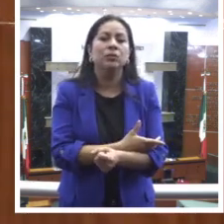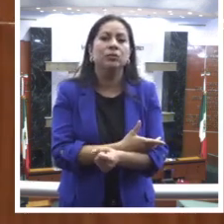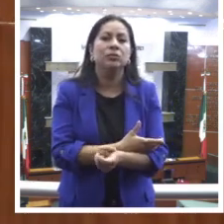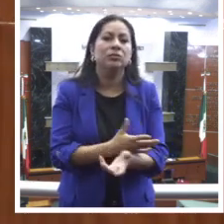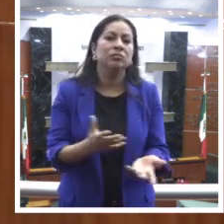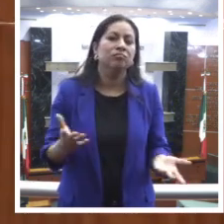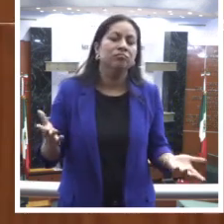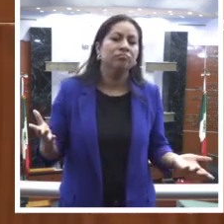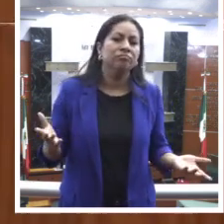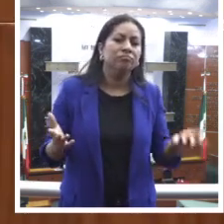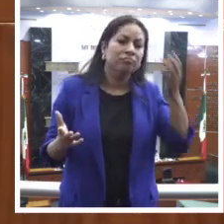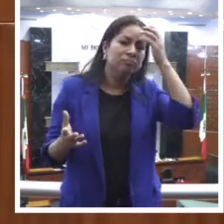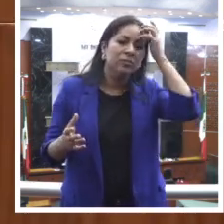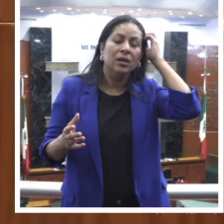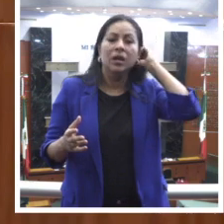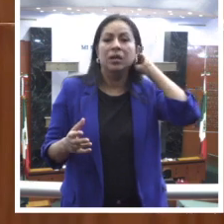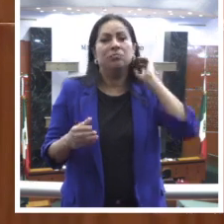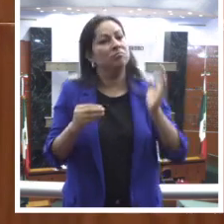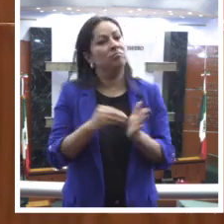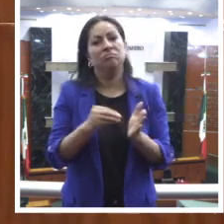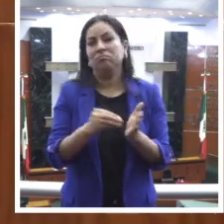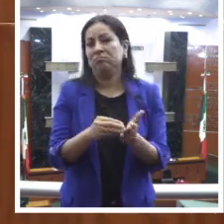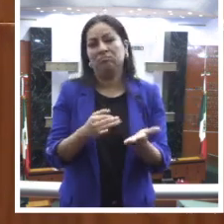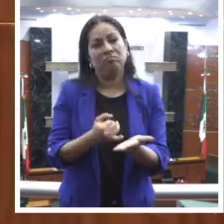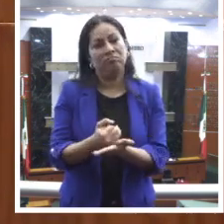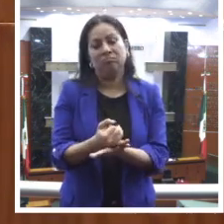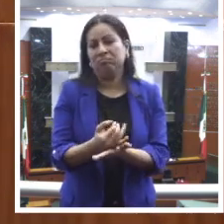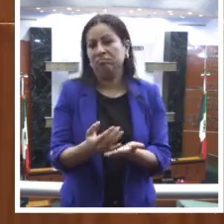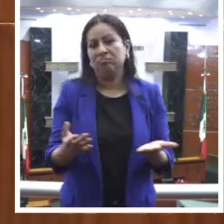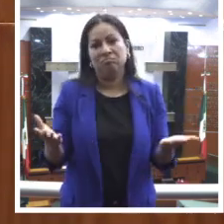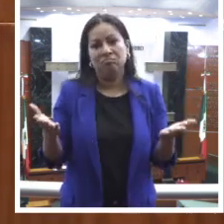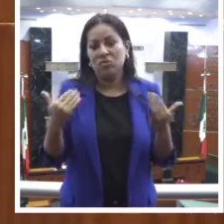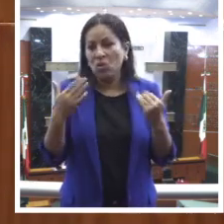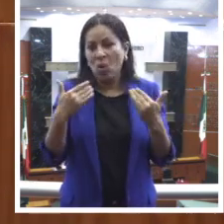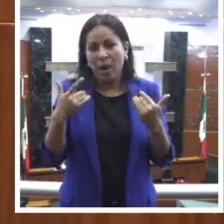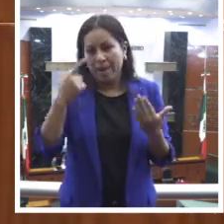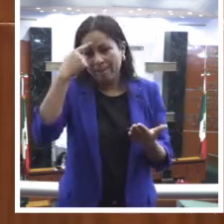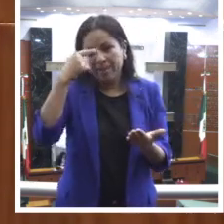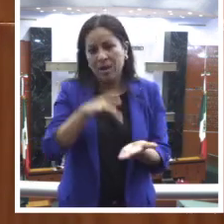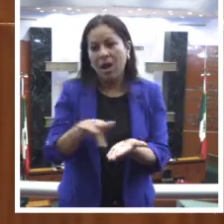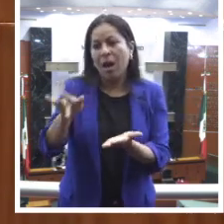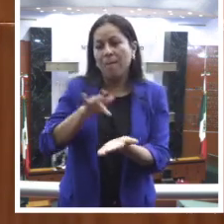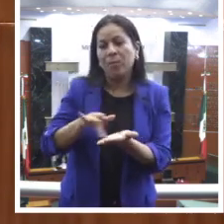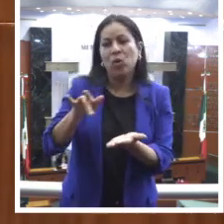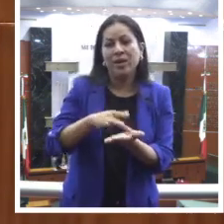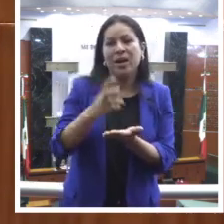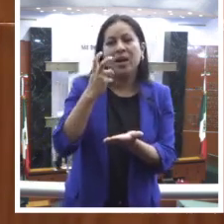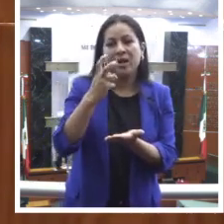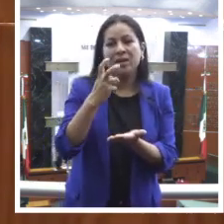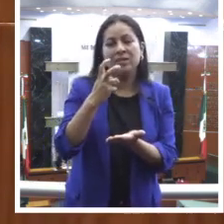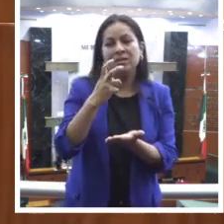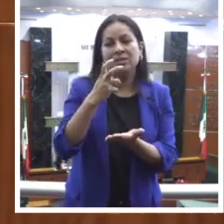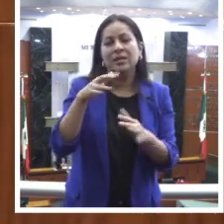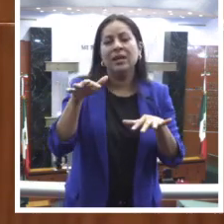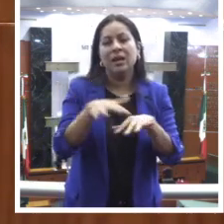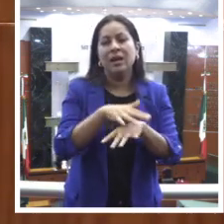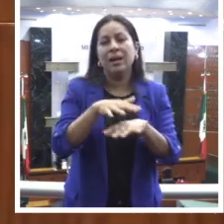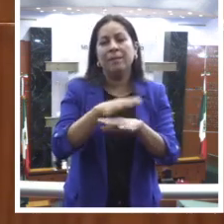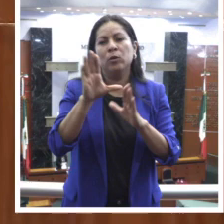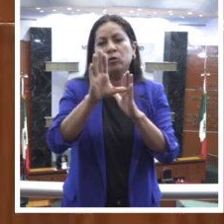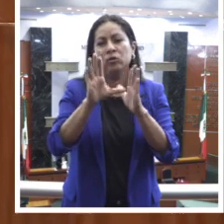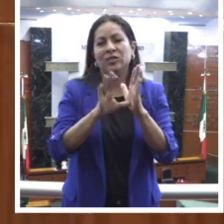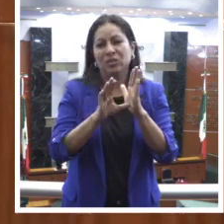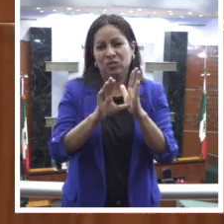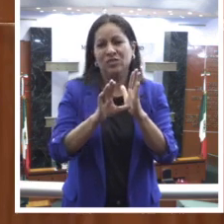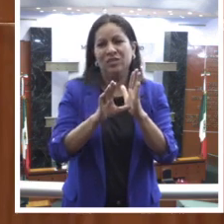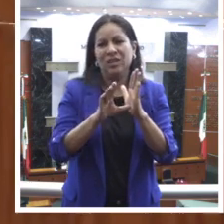que aún no han tomado la decisión para acompañar esta reforma constitucional y